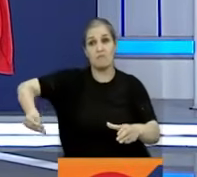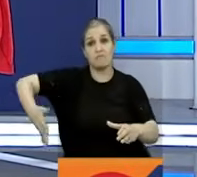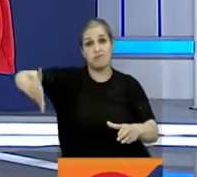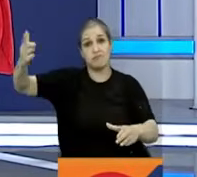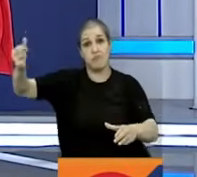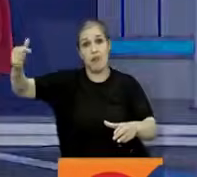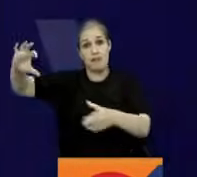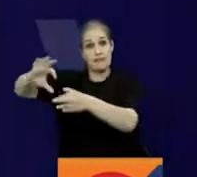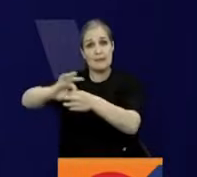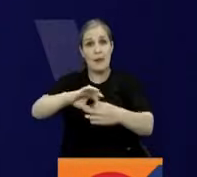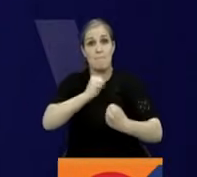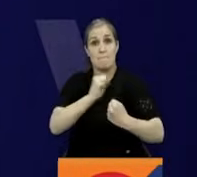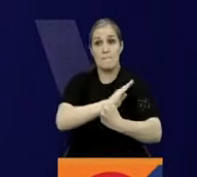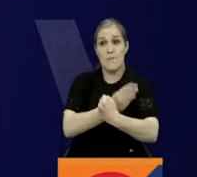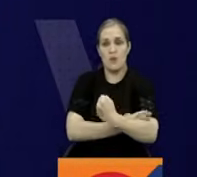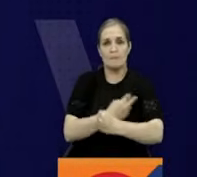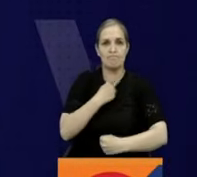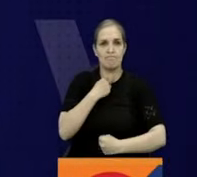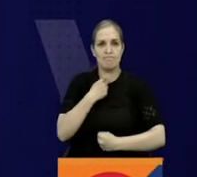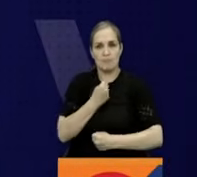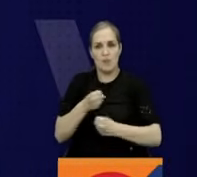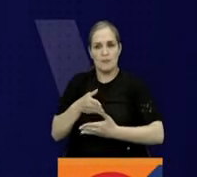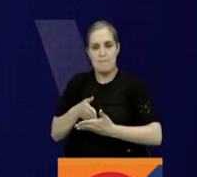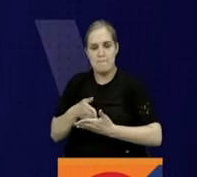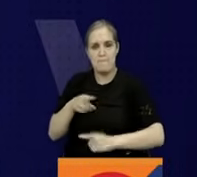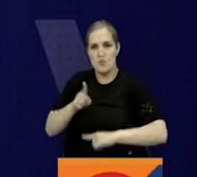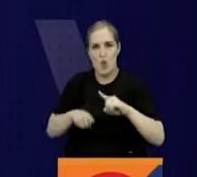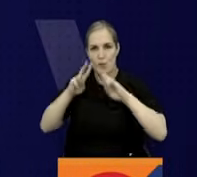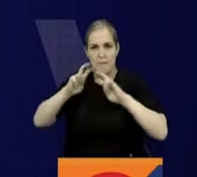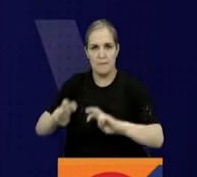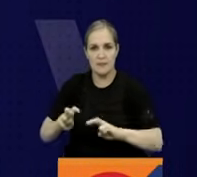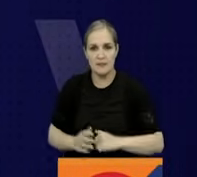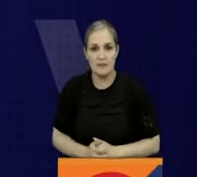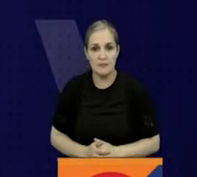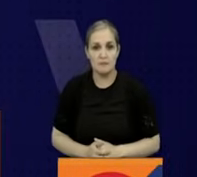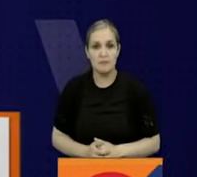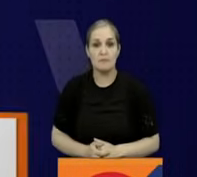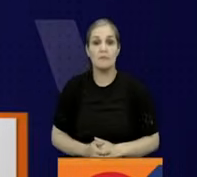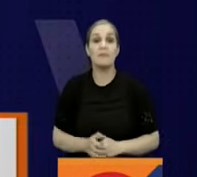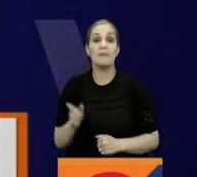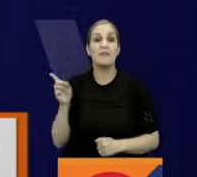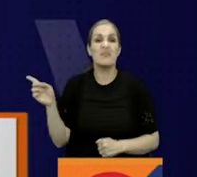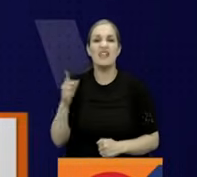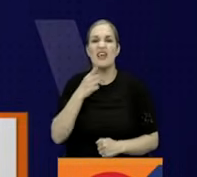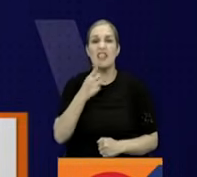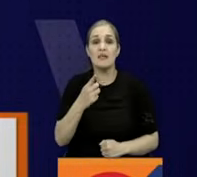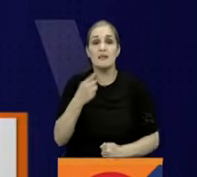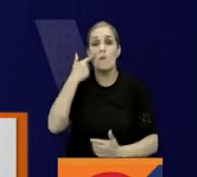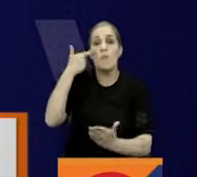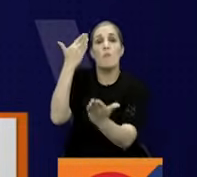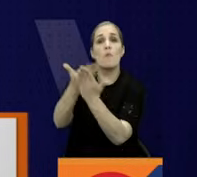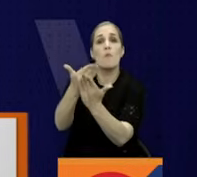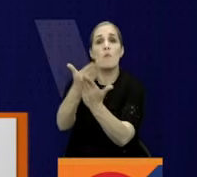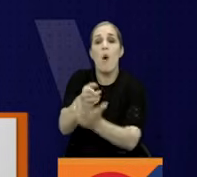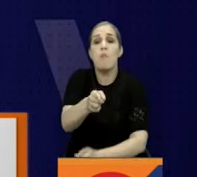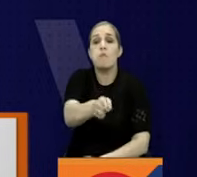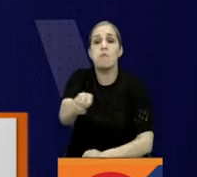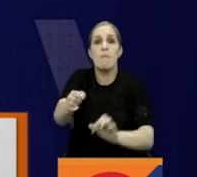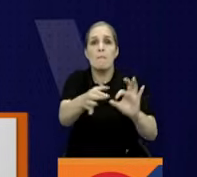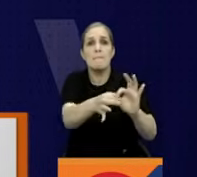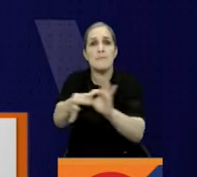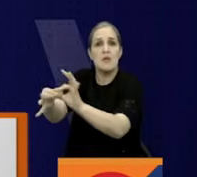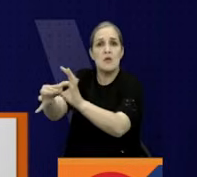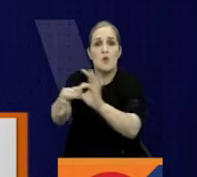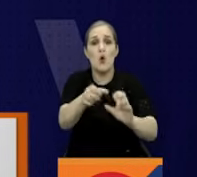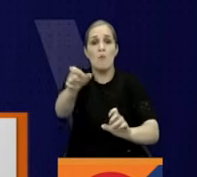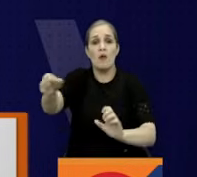región imposibilitan que avancen las investigaciones. Facsímil, abro comillas, se evidencian vínculos con gente